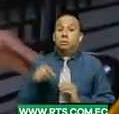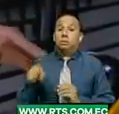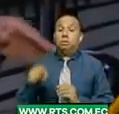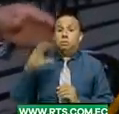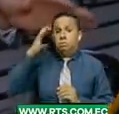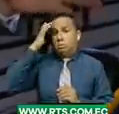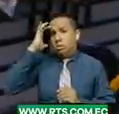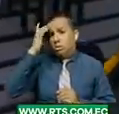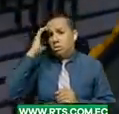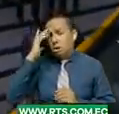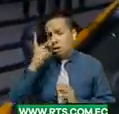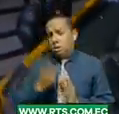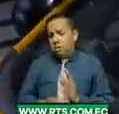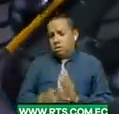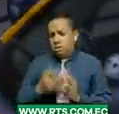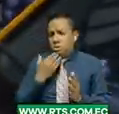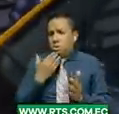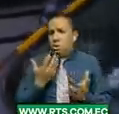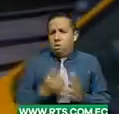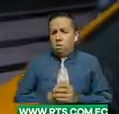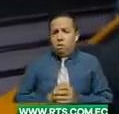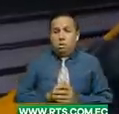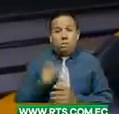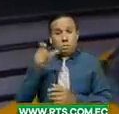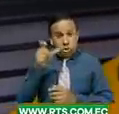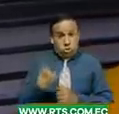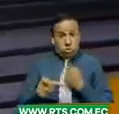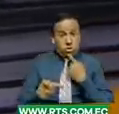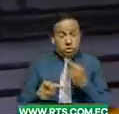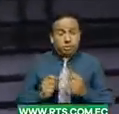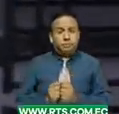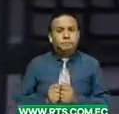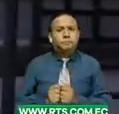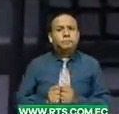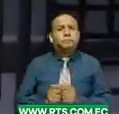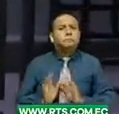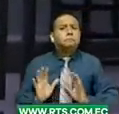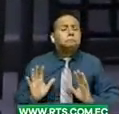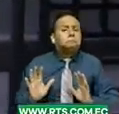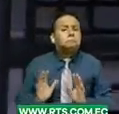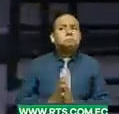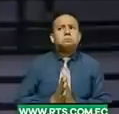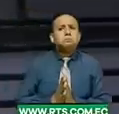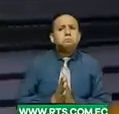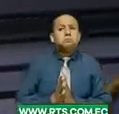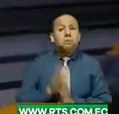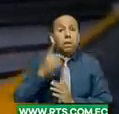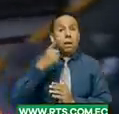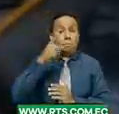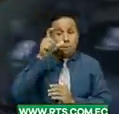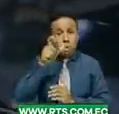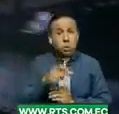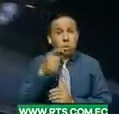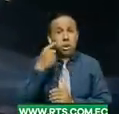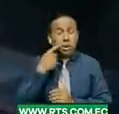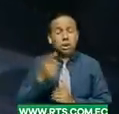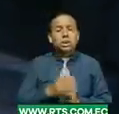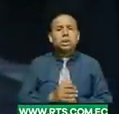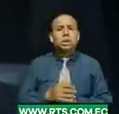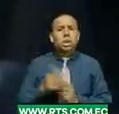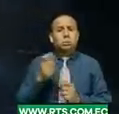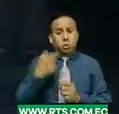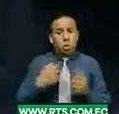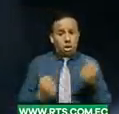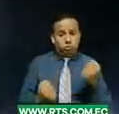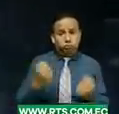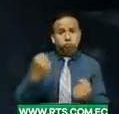ocurrido. El propietario manifiesta de que el conductor, al ver de que les estaban disparando, lo que hizo inmediatamente